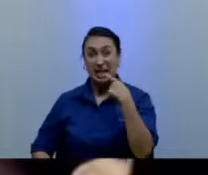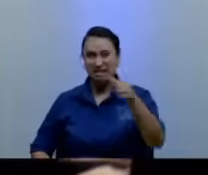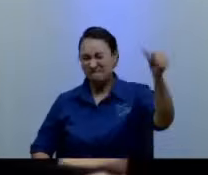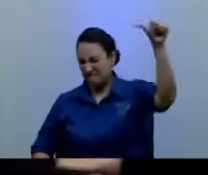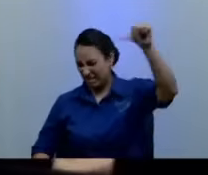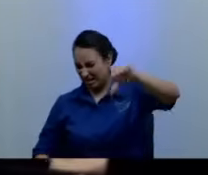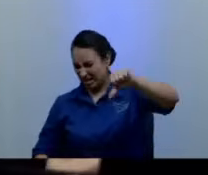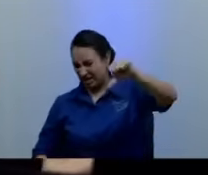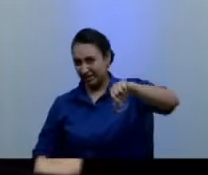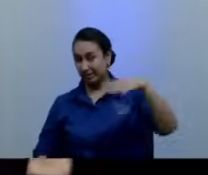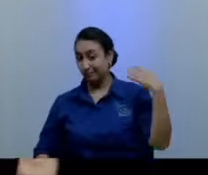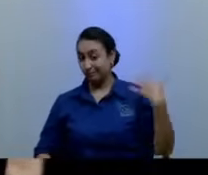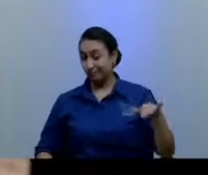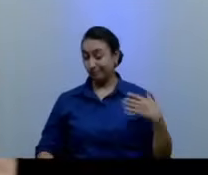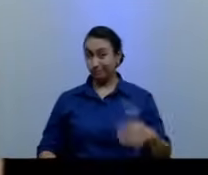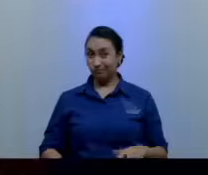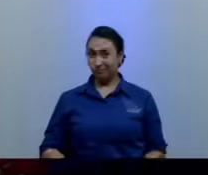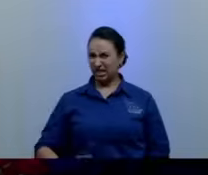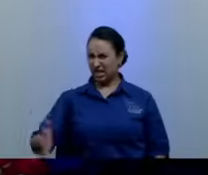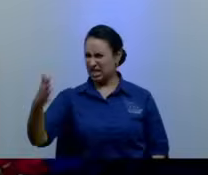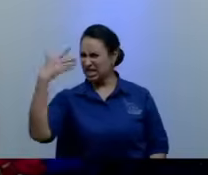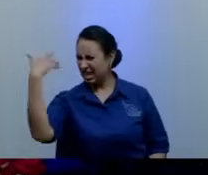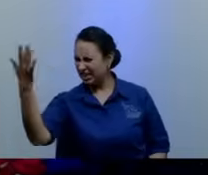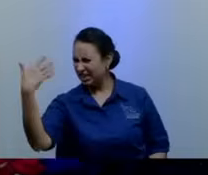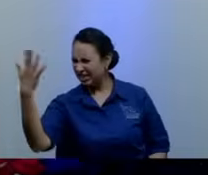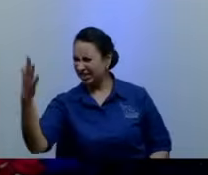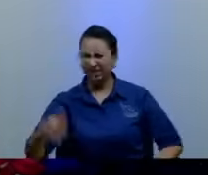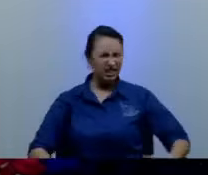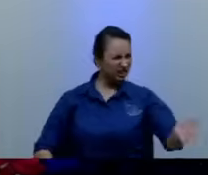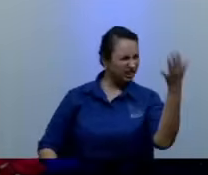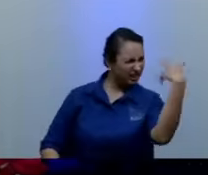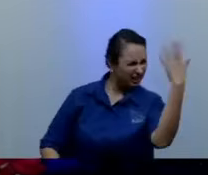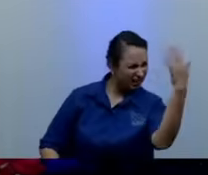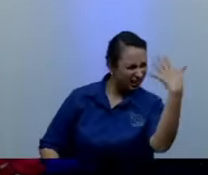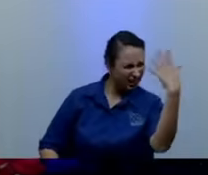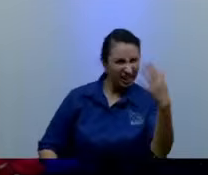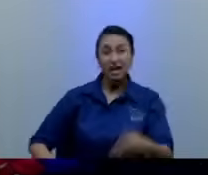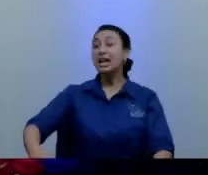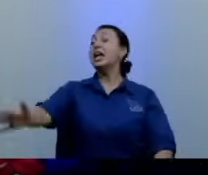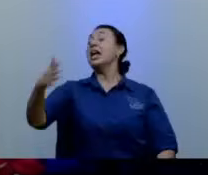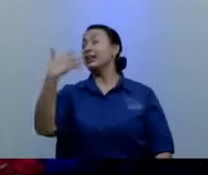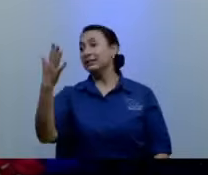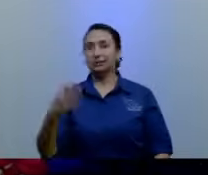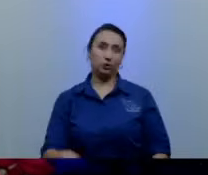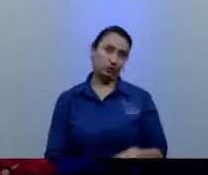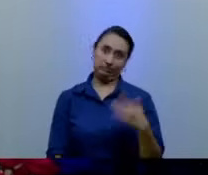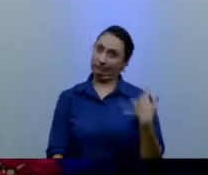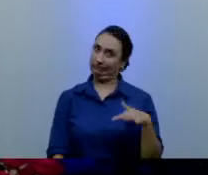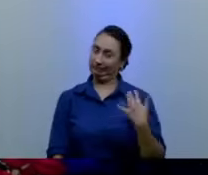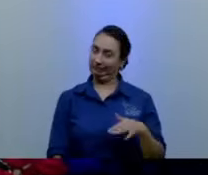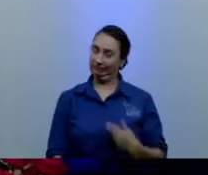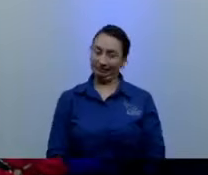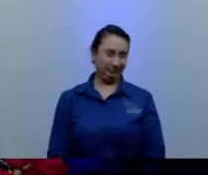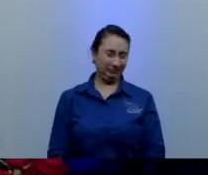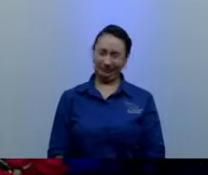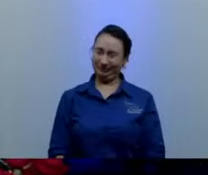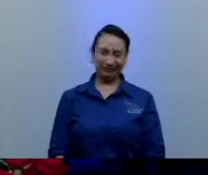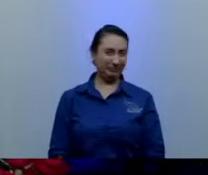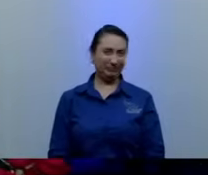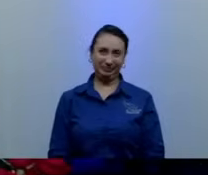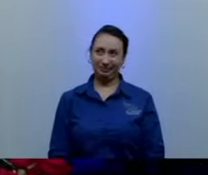asteriscos. Pues vos asterisco, espiral y estrellita. Y pues, ay, hermano.